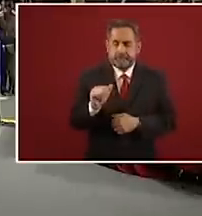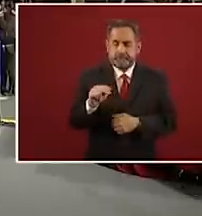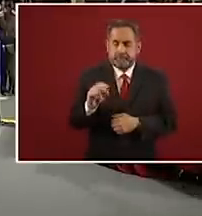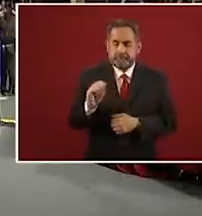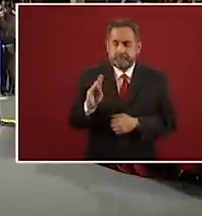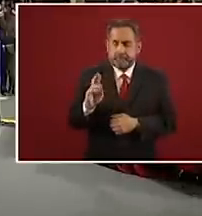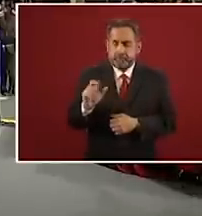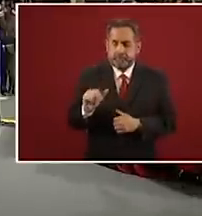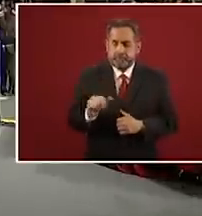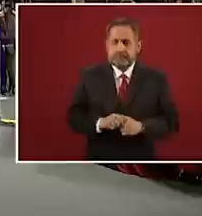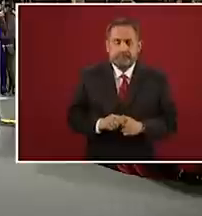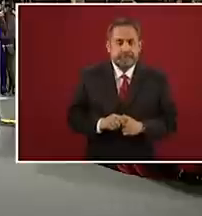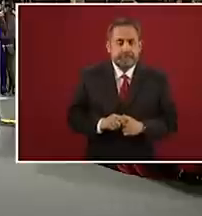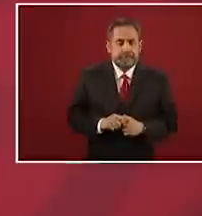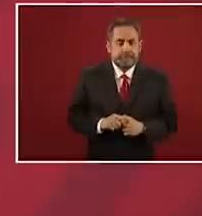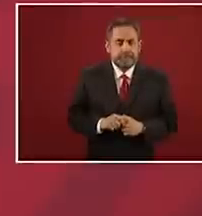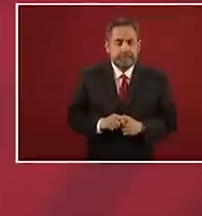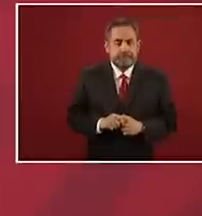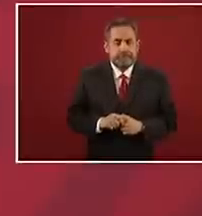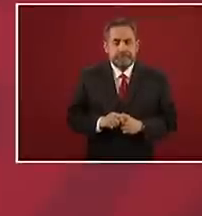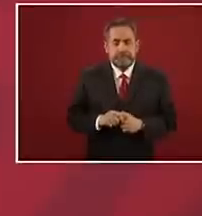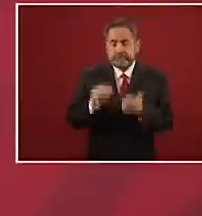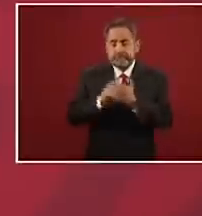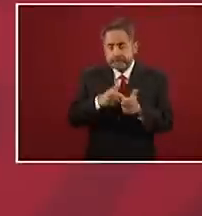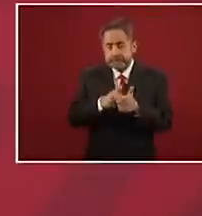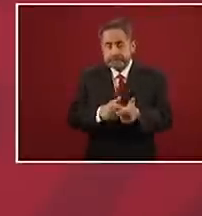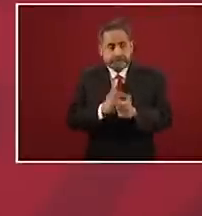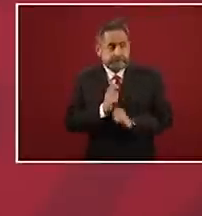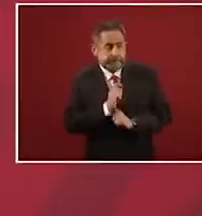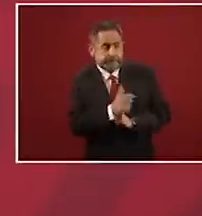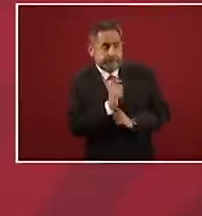O sea, ya no vamos a seguir pagando.